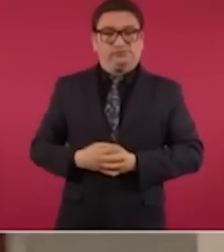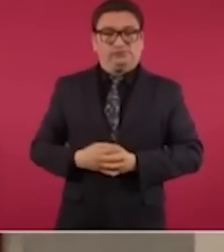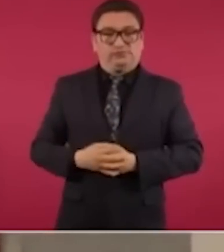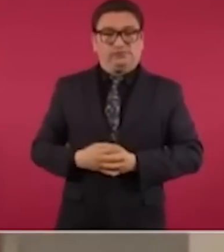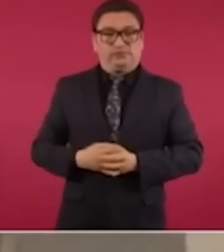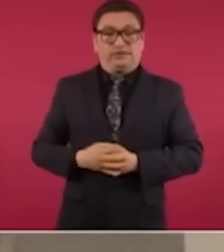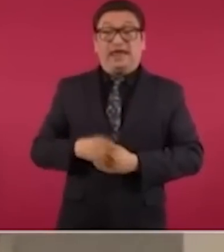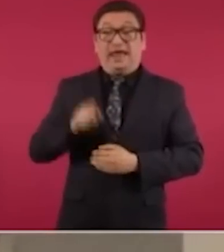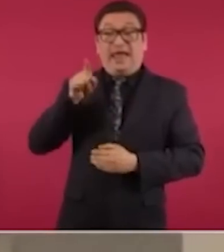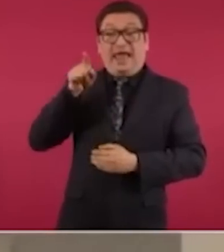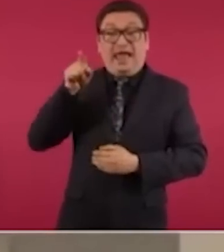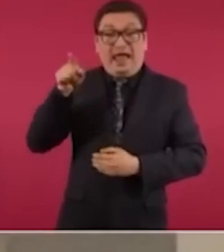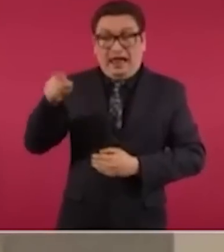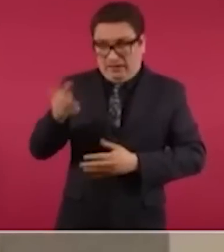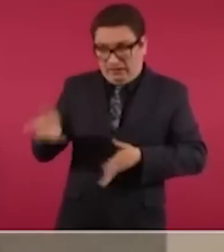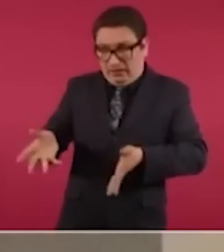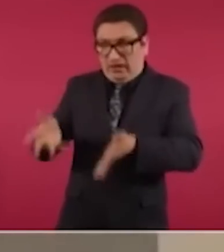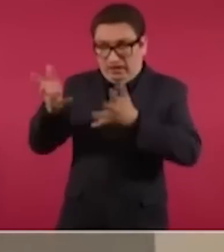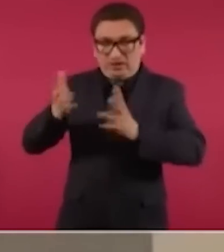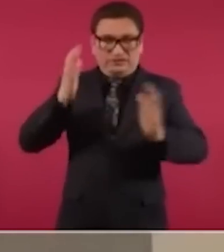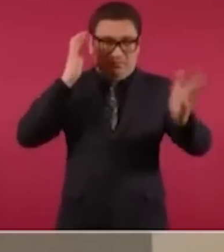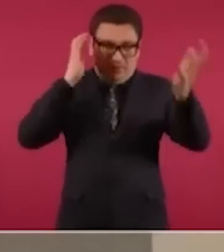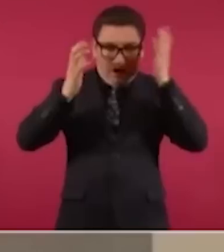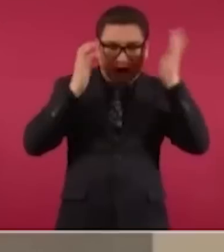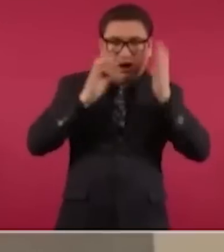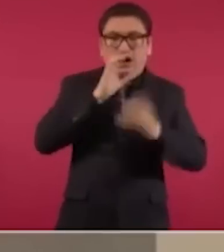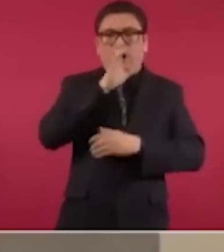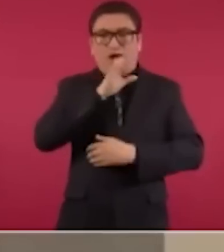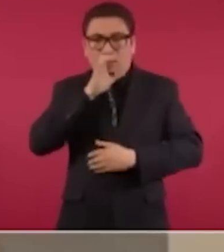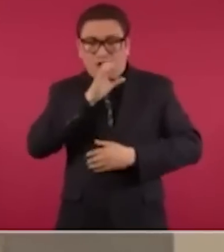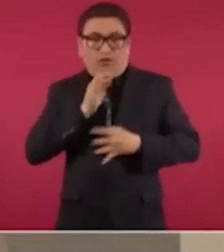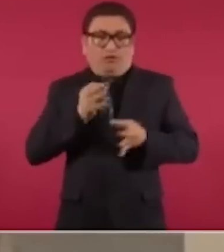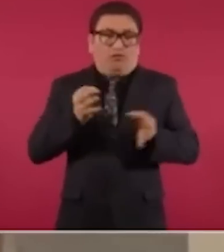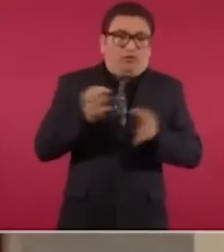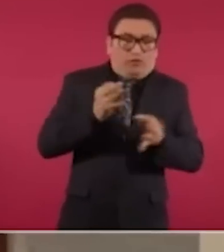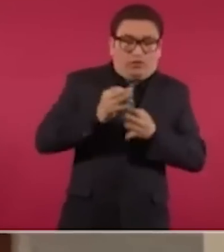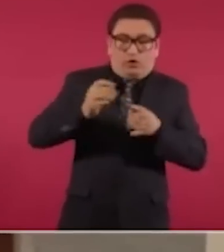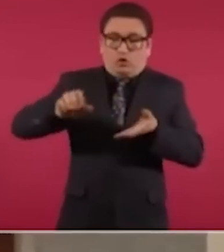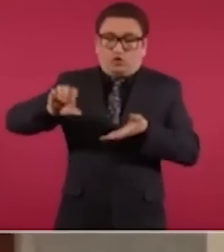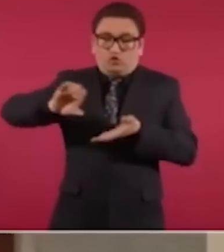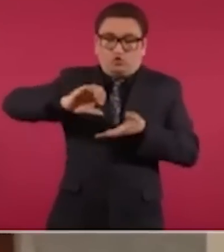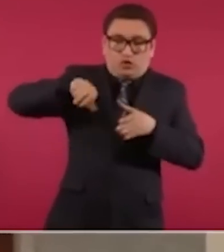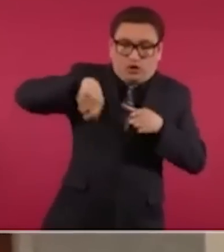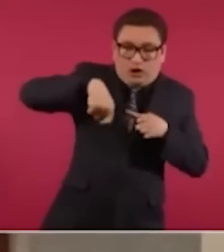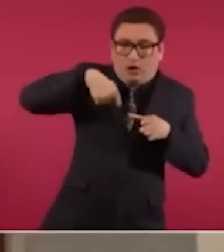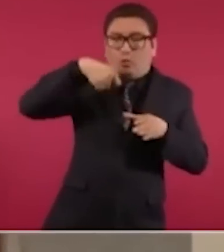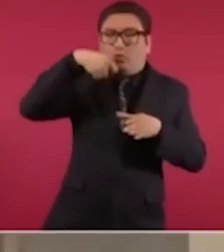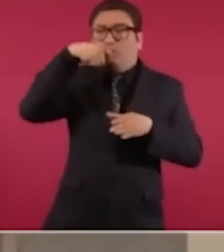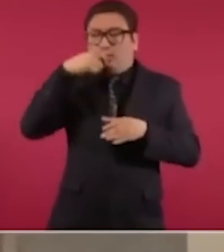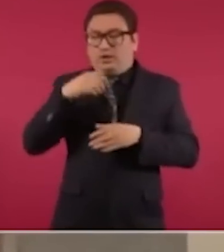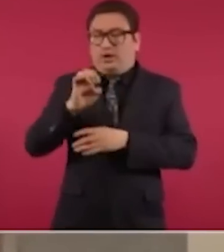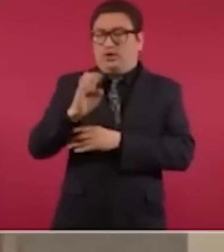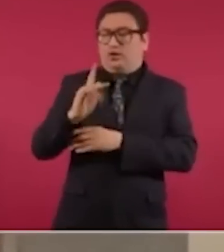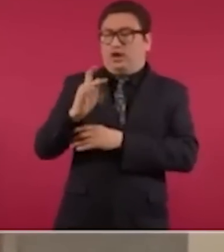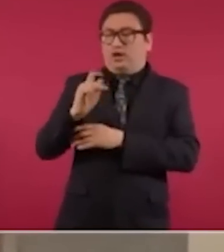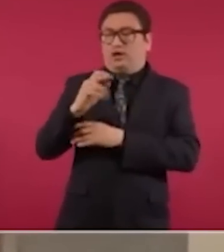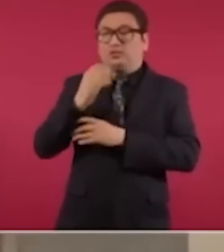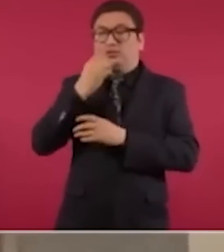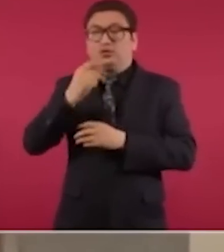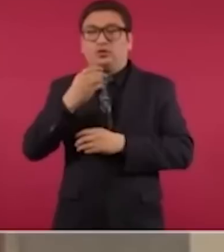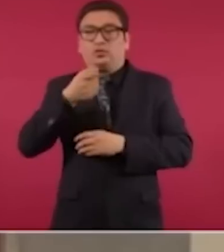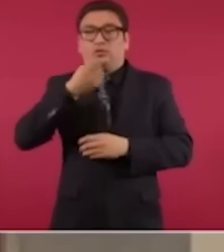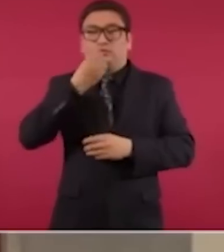hicieron tomar baños calientes y fríos ingirió jarabes de eucalipto venta